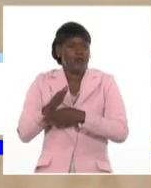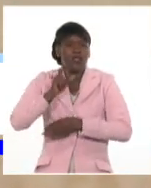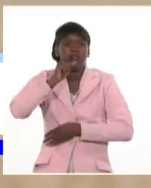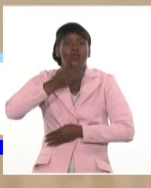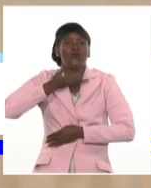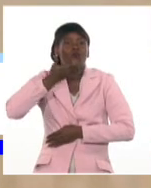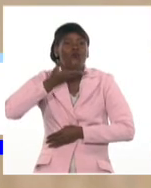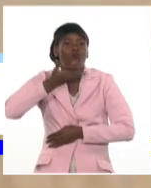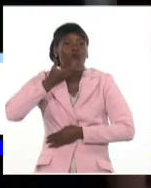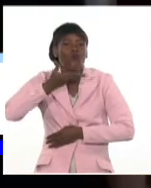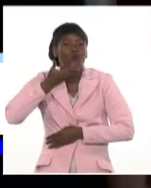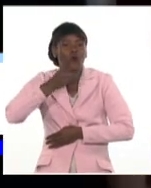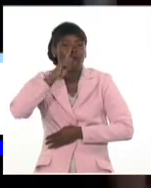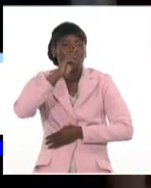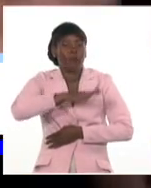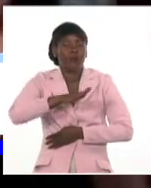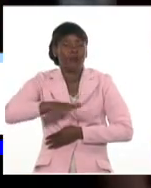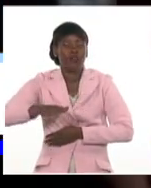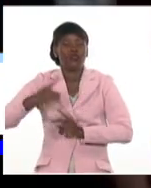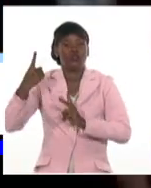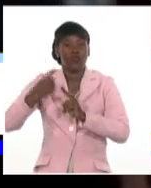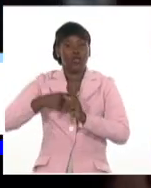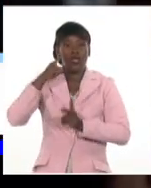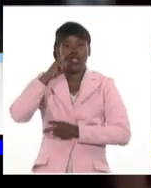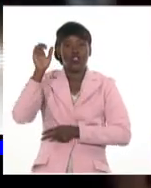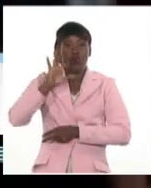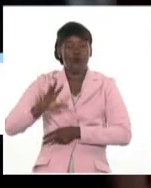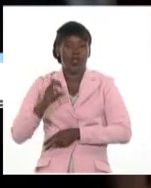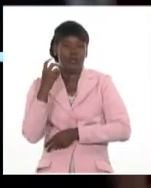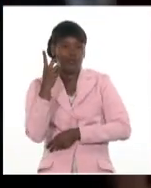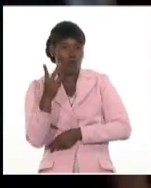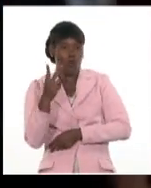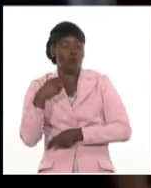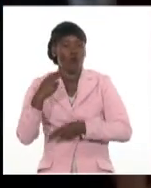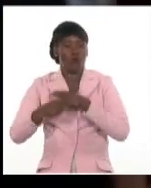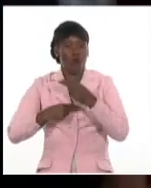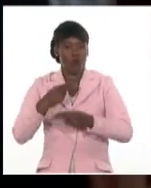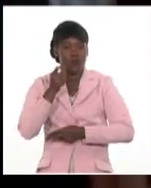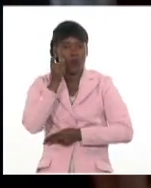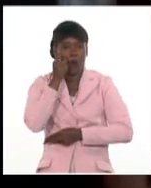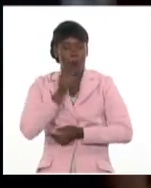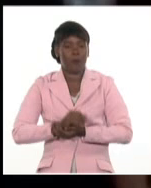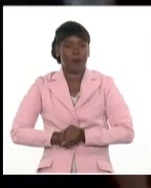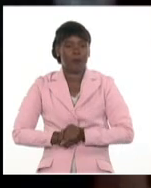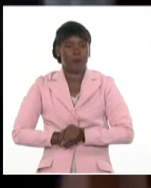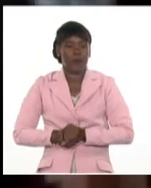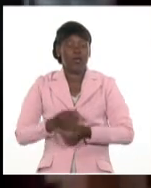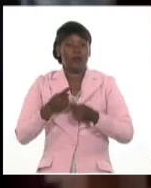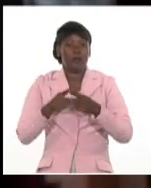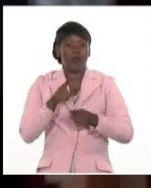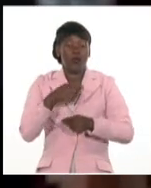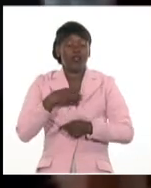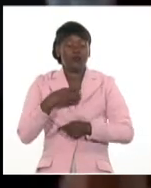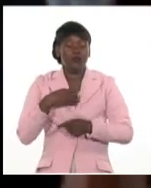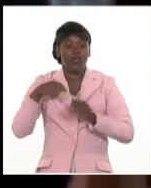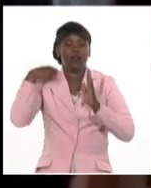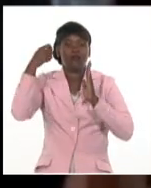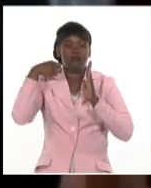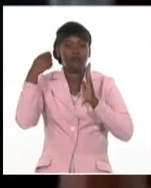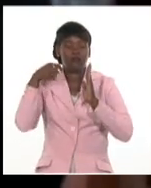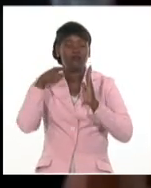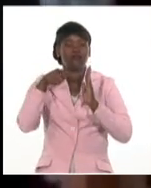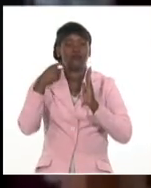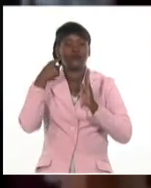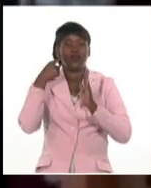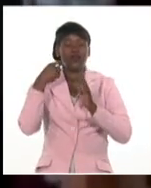fuego y las novelas No hay problema y El cataclismo. Las artes visuales figuraron entre sus intereses, como lo prueban los